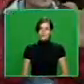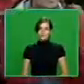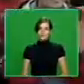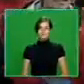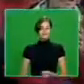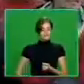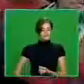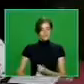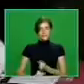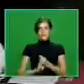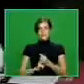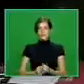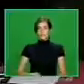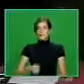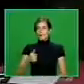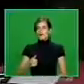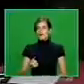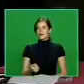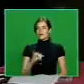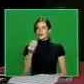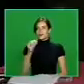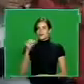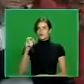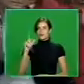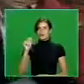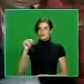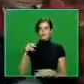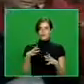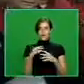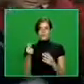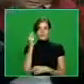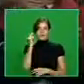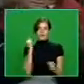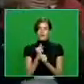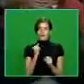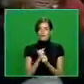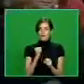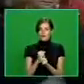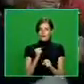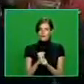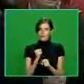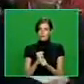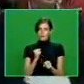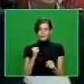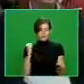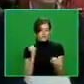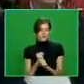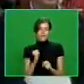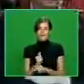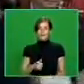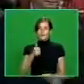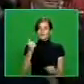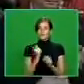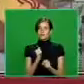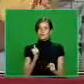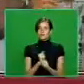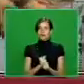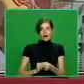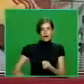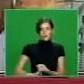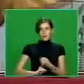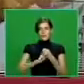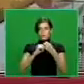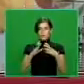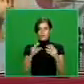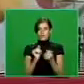y apoyo máximo para Jaqueline y todas las mujeres de trabajo trabajo y más trabajo y apoyo